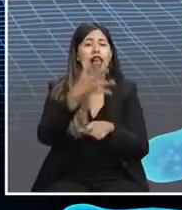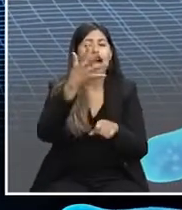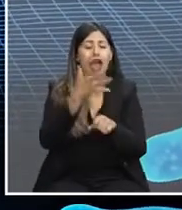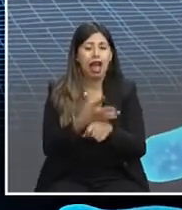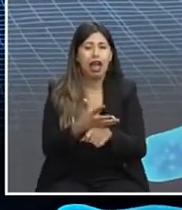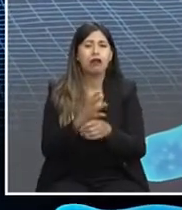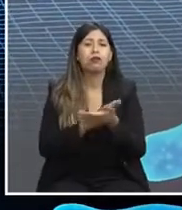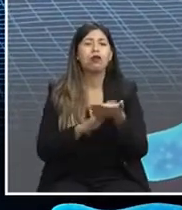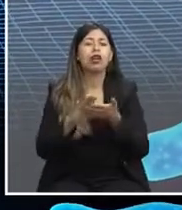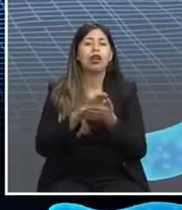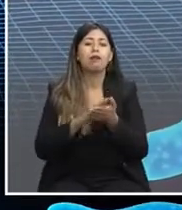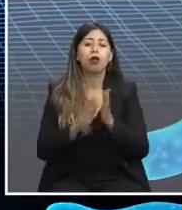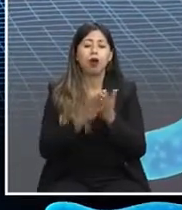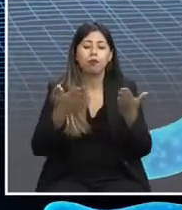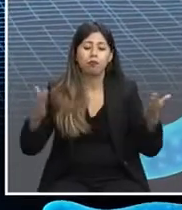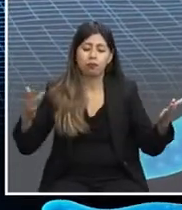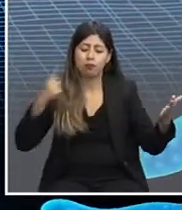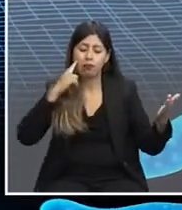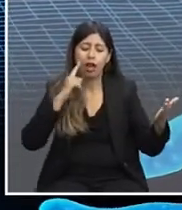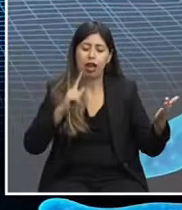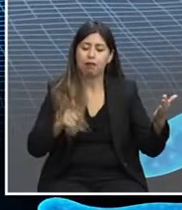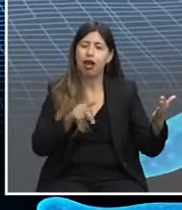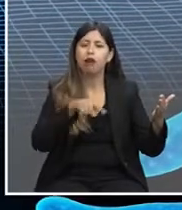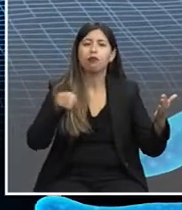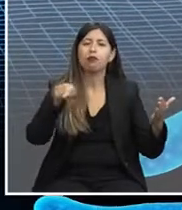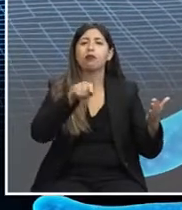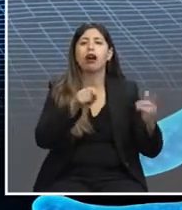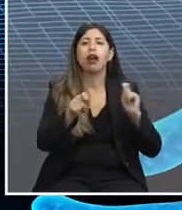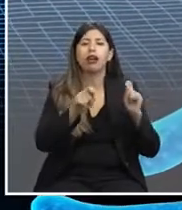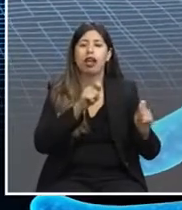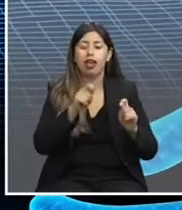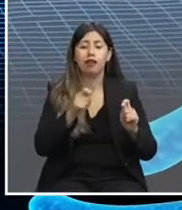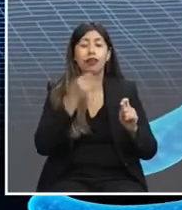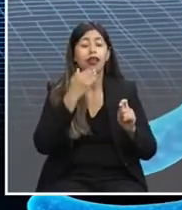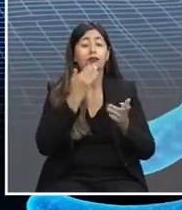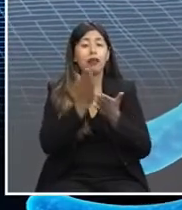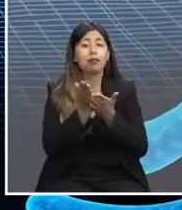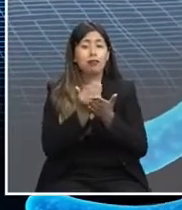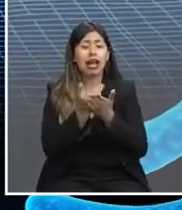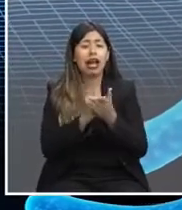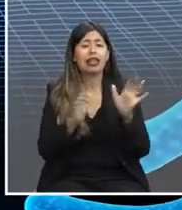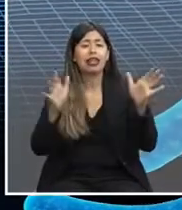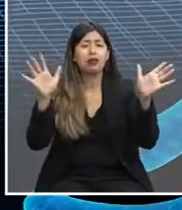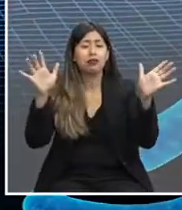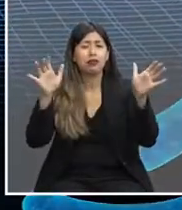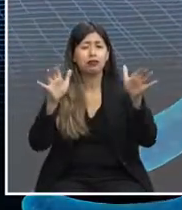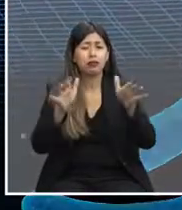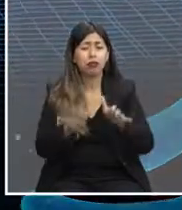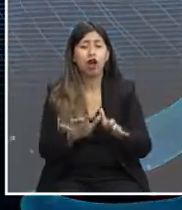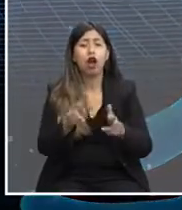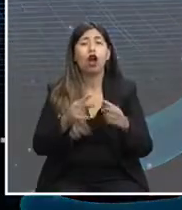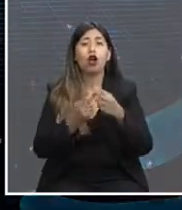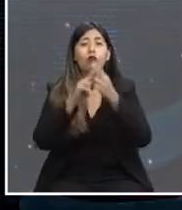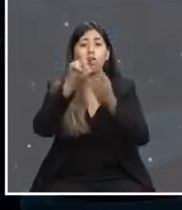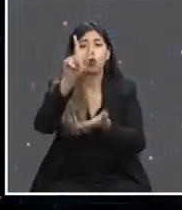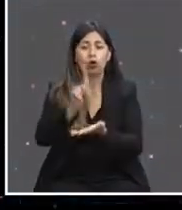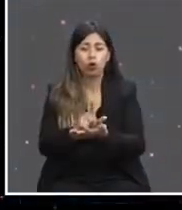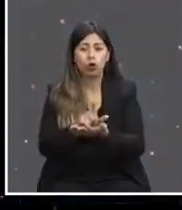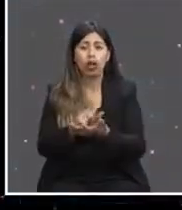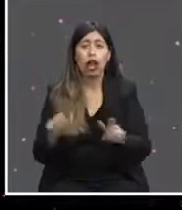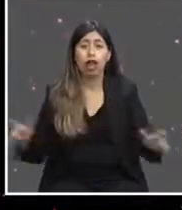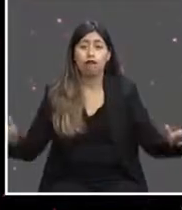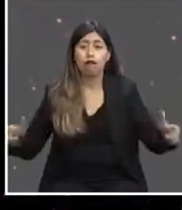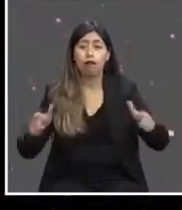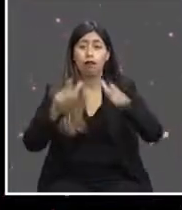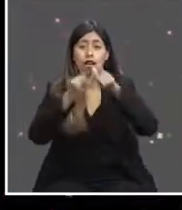ejemplo mapas de riesgo y planes de mitigación construidos localmente. Cada volcán tiene